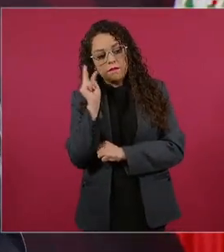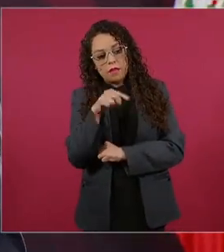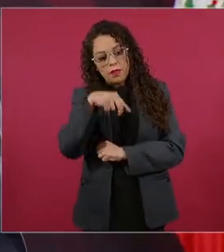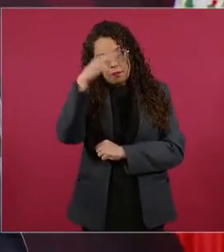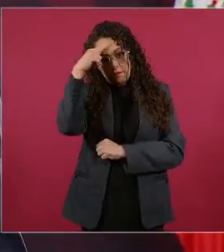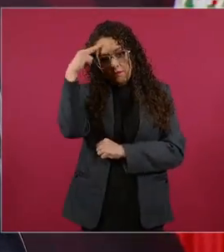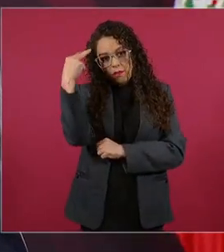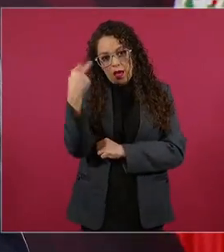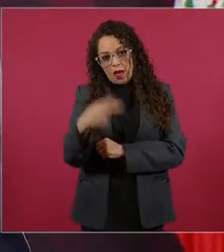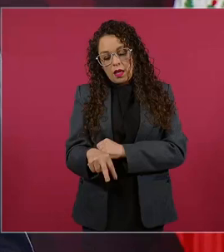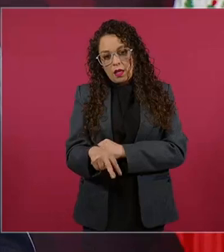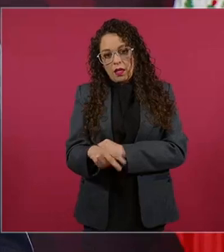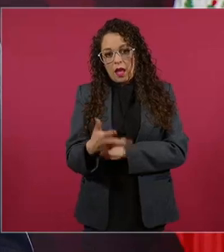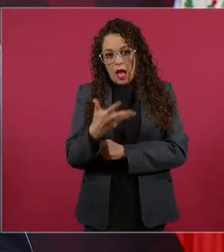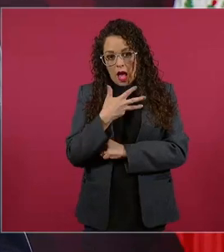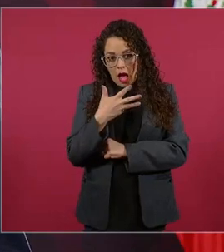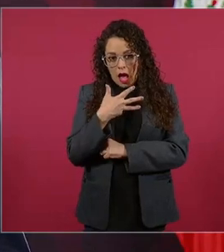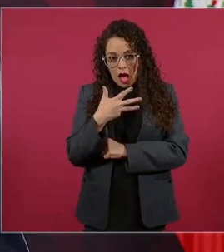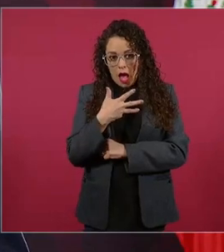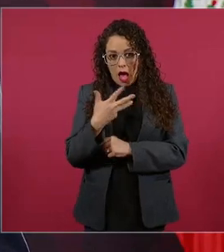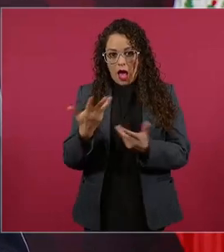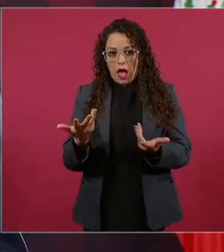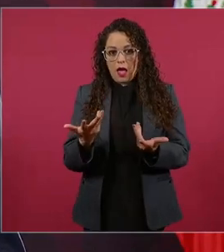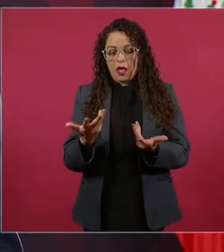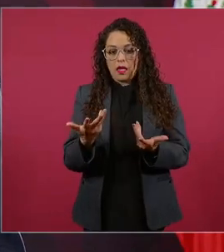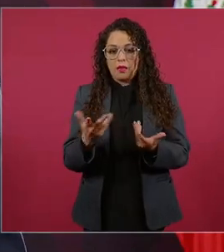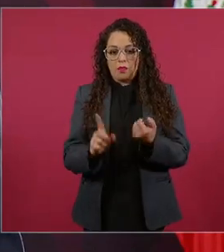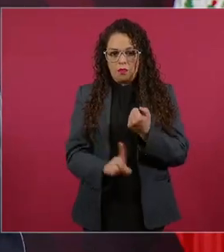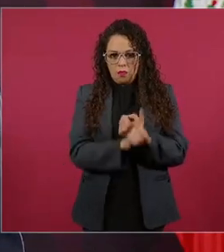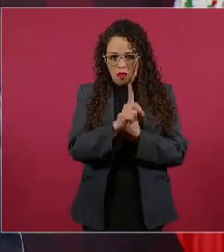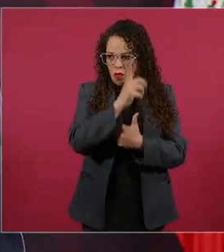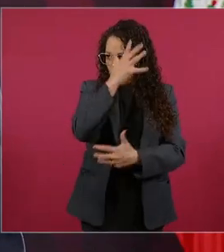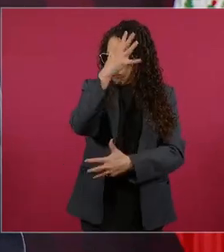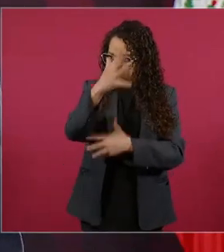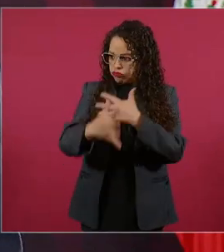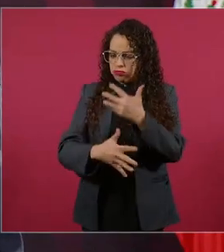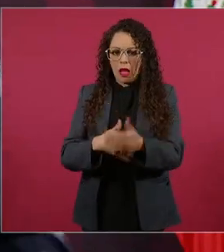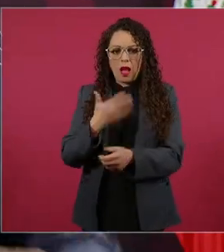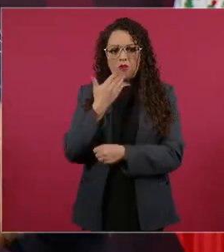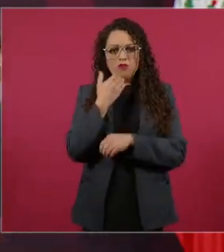se queda inestable, en crisis,